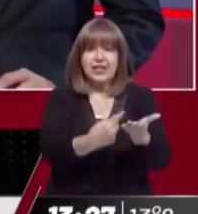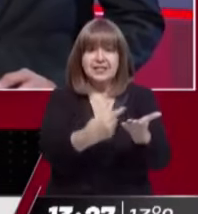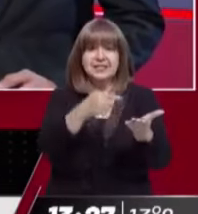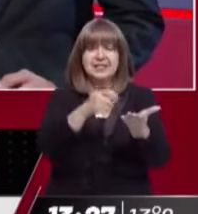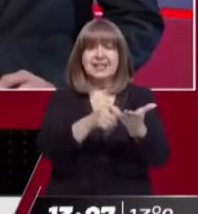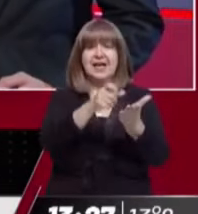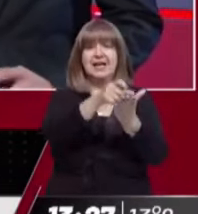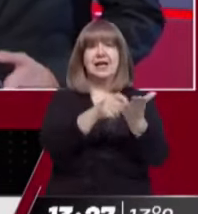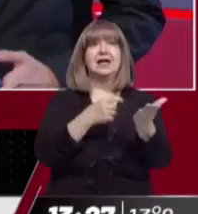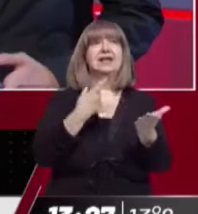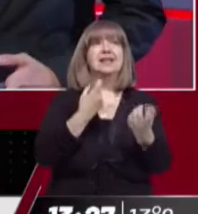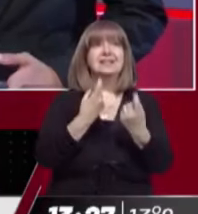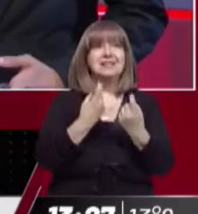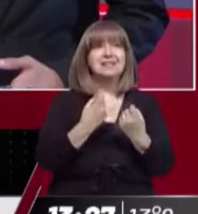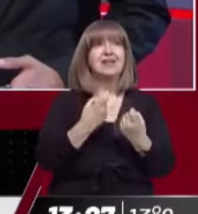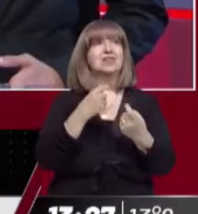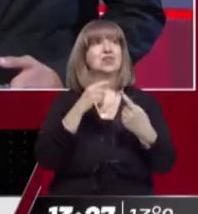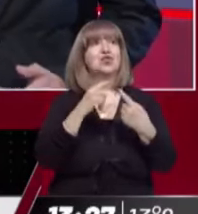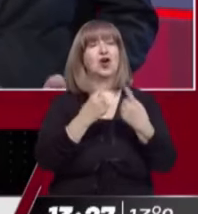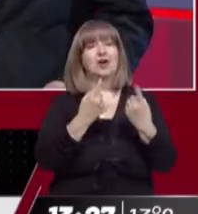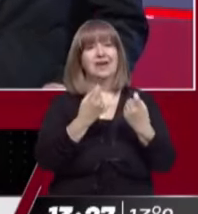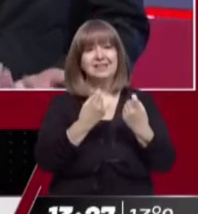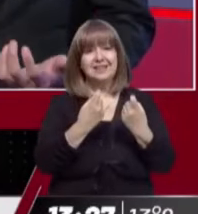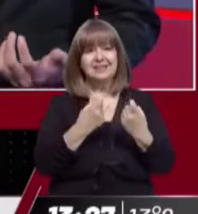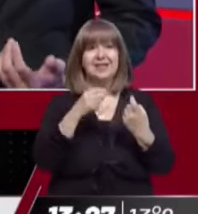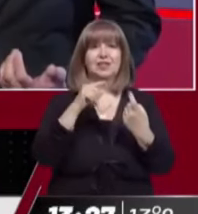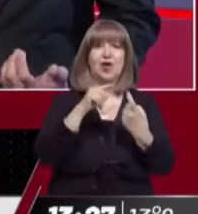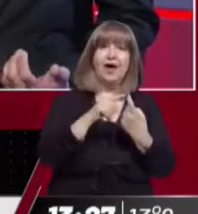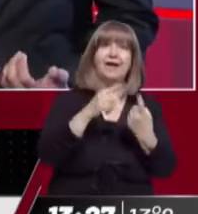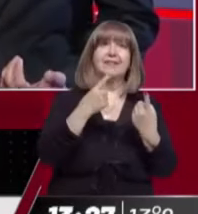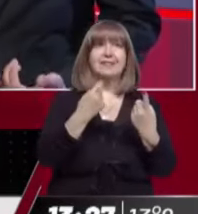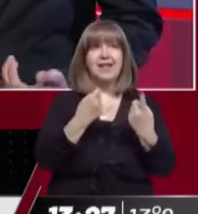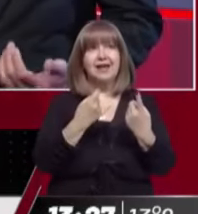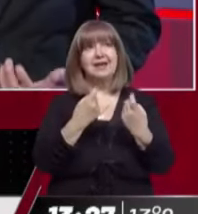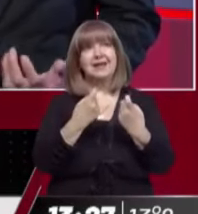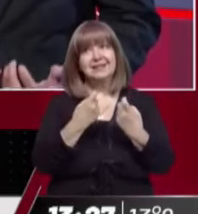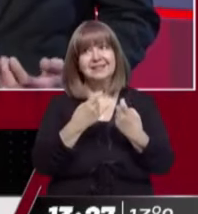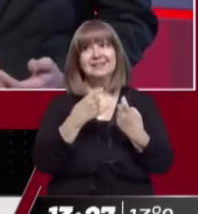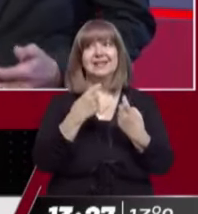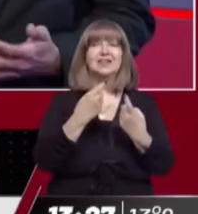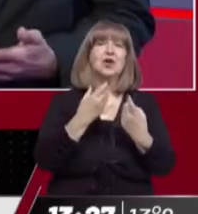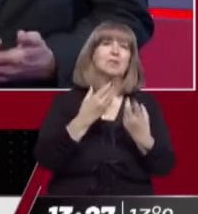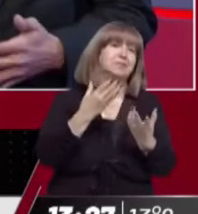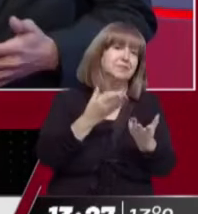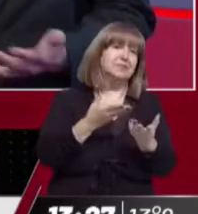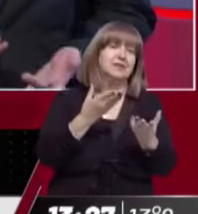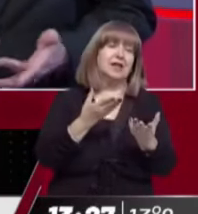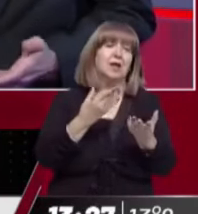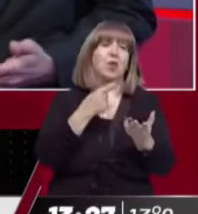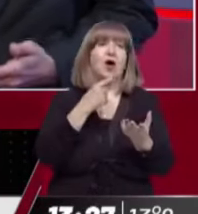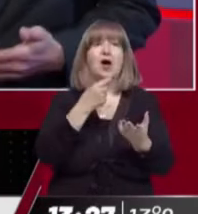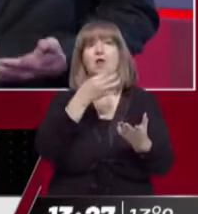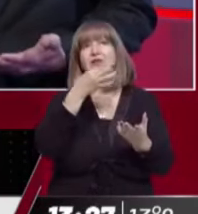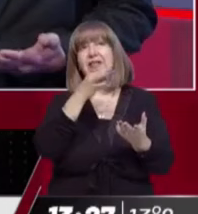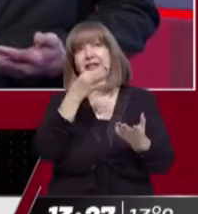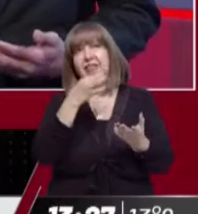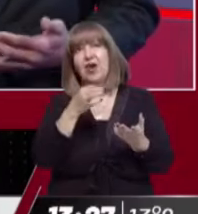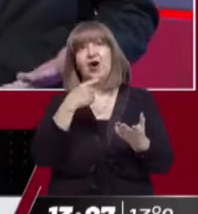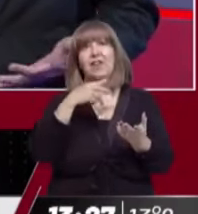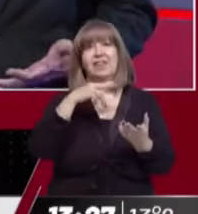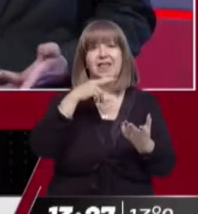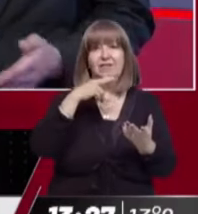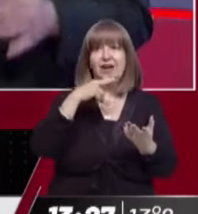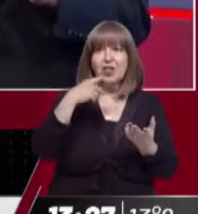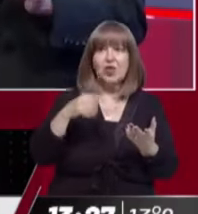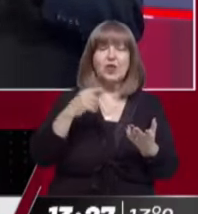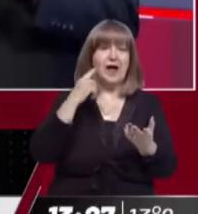nosotros vamos a hacer nuestra propia prueba en vivo, porque ¿qué pasa? Uno se puede descargar la aplicación y le decís a ChatGPT que actúe de alguna forma determinada o que haga lo que vos le